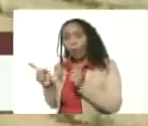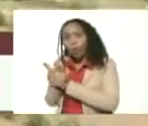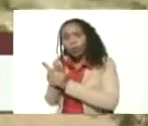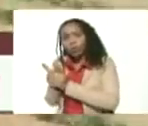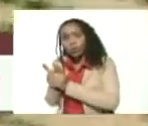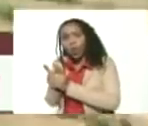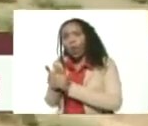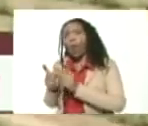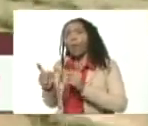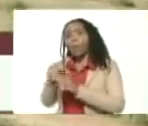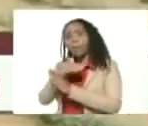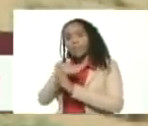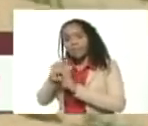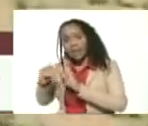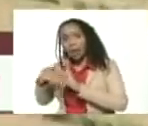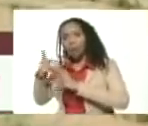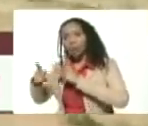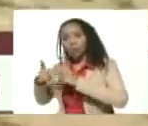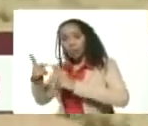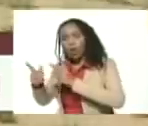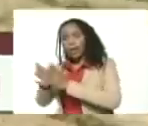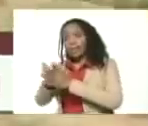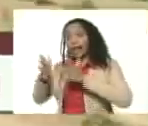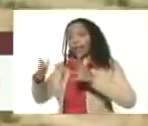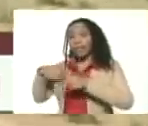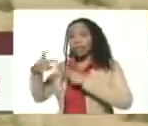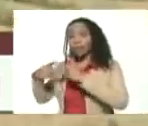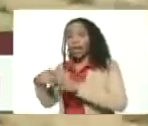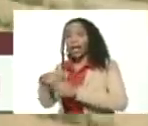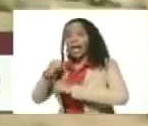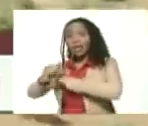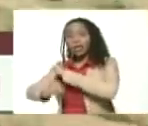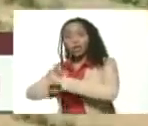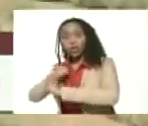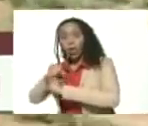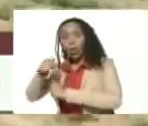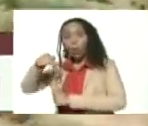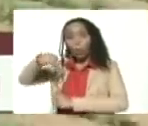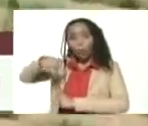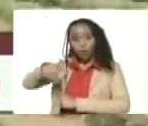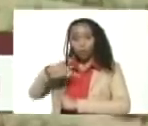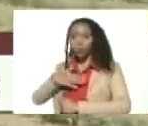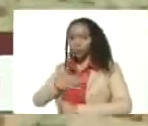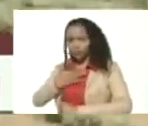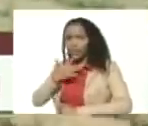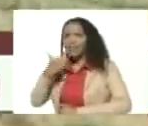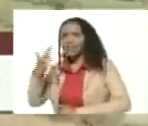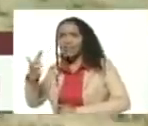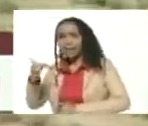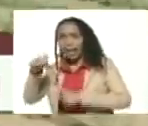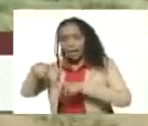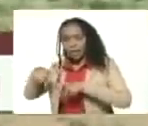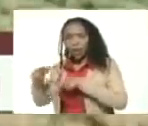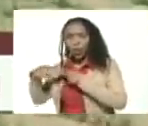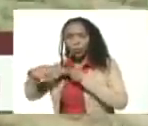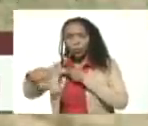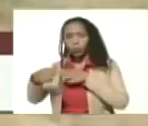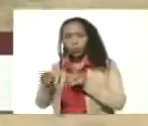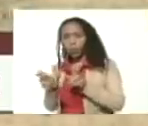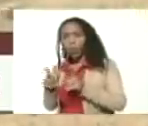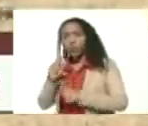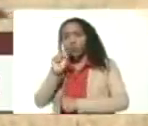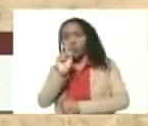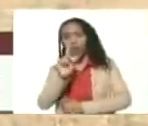productores, medianos productores y grandes productores, asociaciones, hoy podemos decir que todas estas hectáreas son